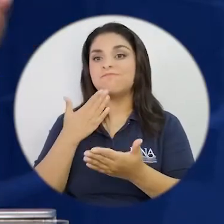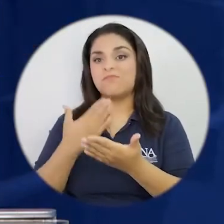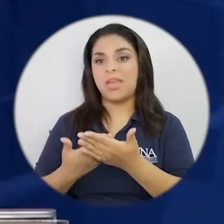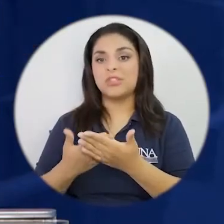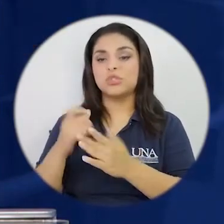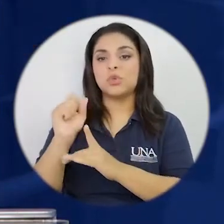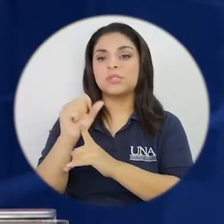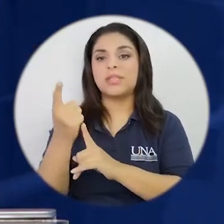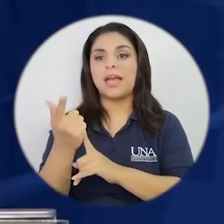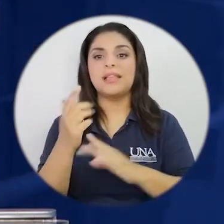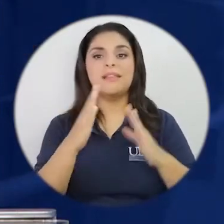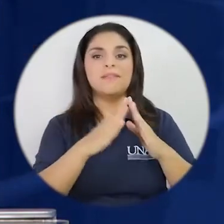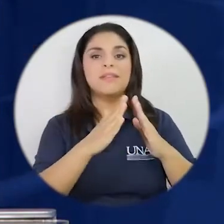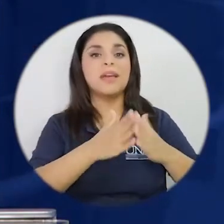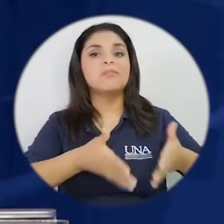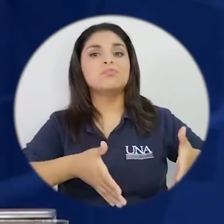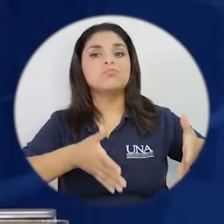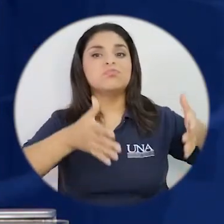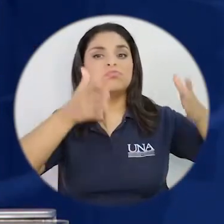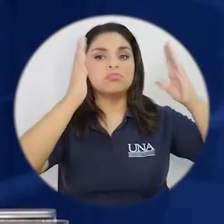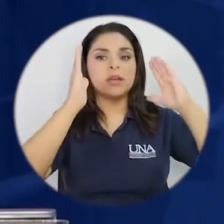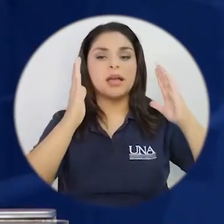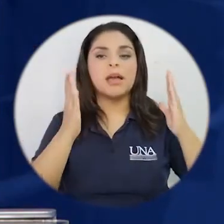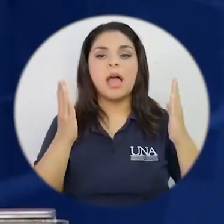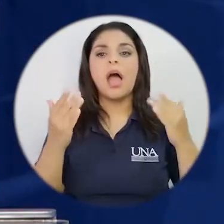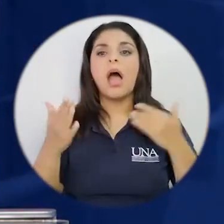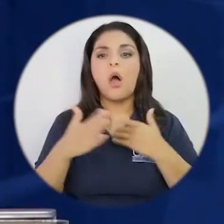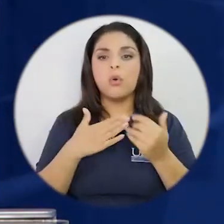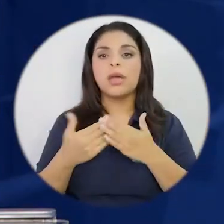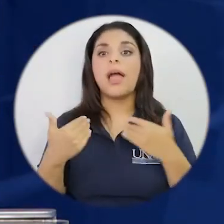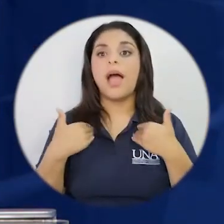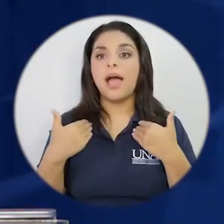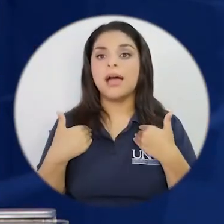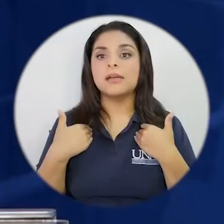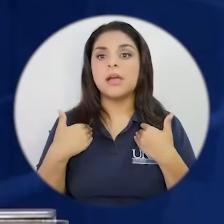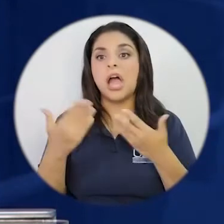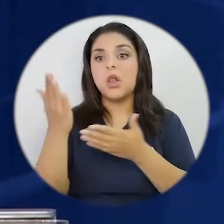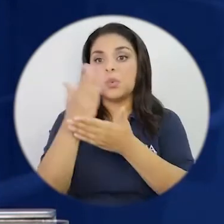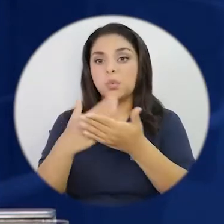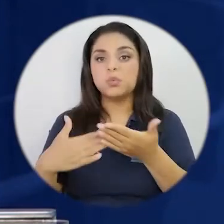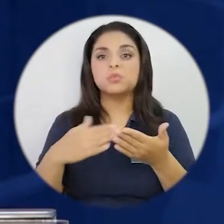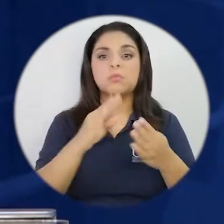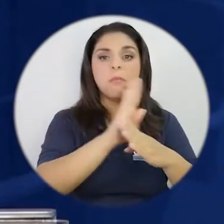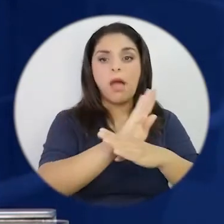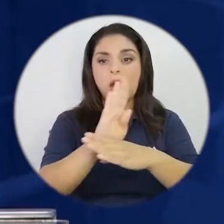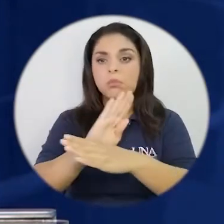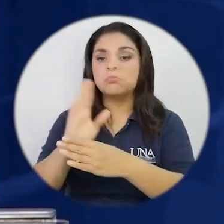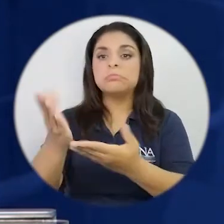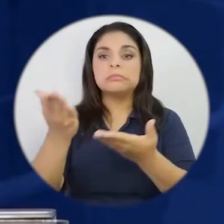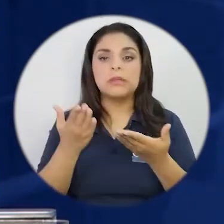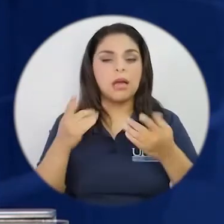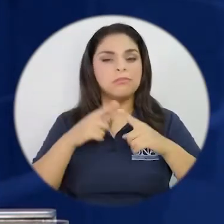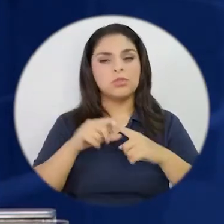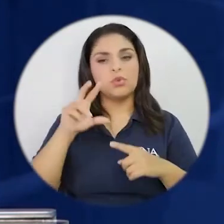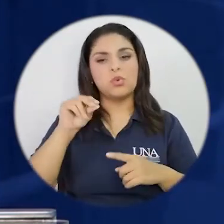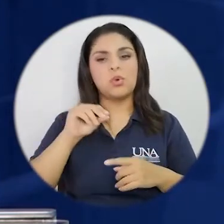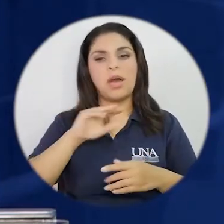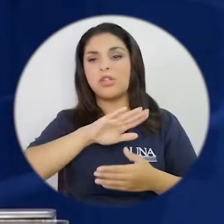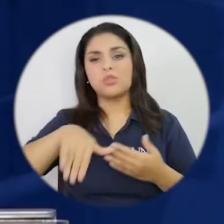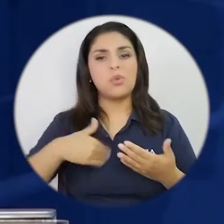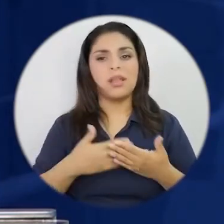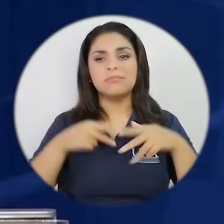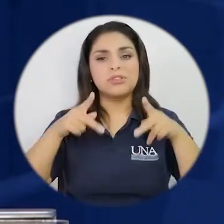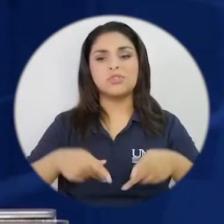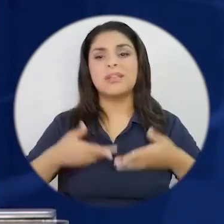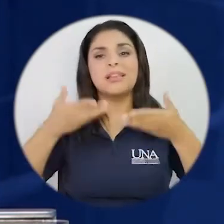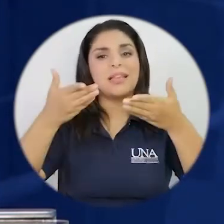urbanizaciones de bien social y la gente que vive en las torres, no, a pesar de que hay algunos productos bancarios que han salido recientemente, no necesariamente le